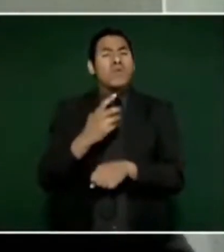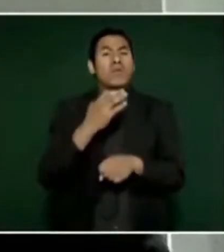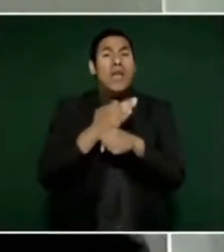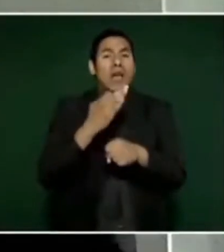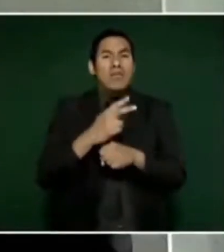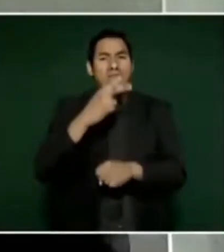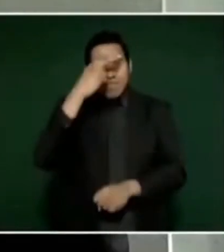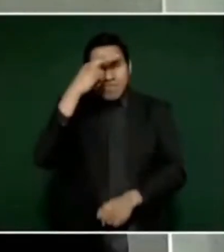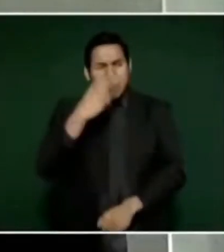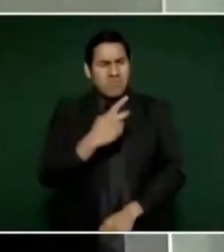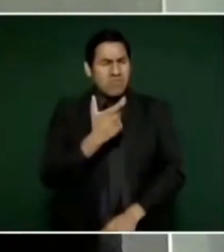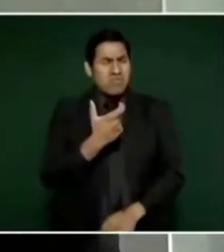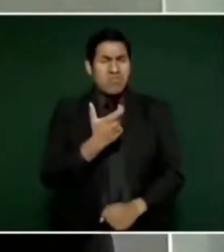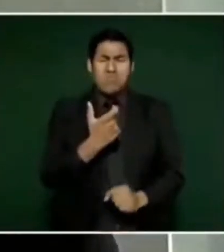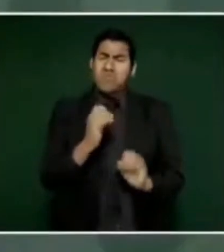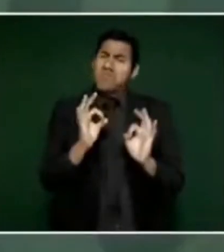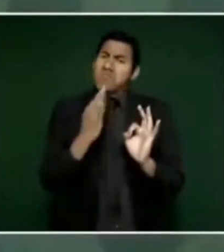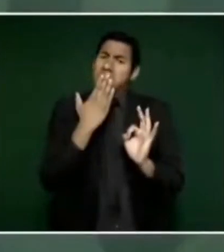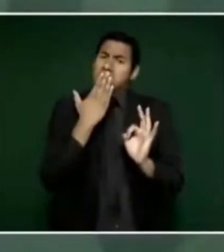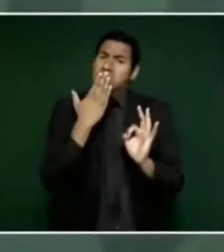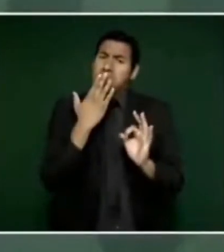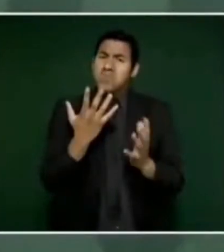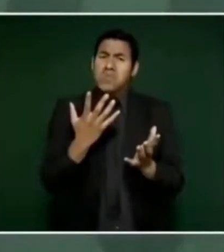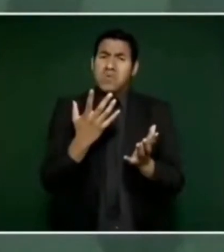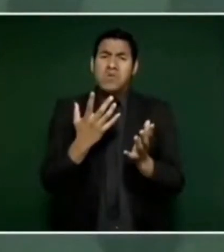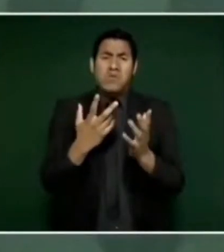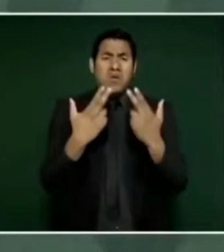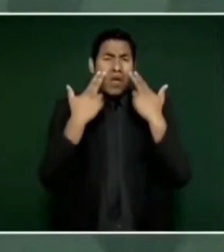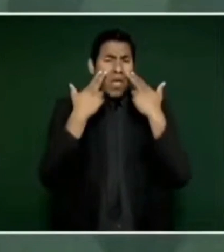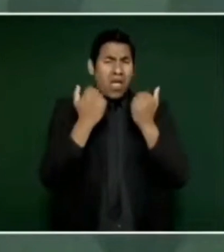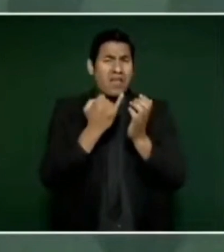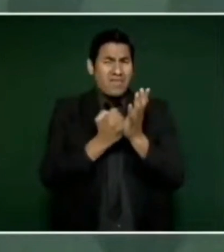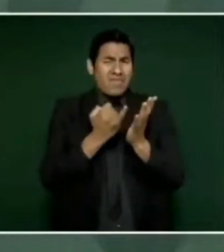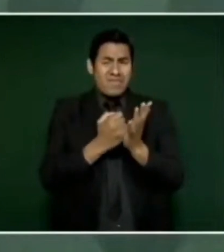alcanza. Es buena la recaudación.